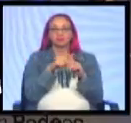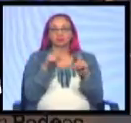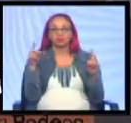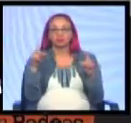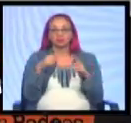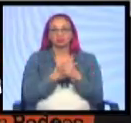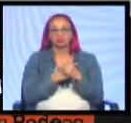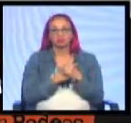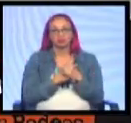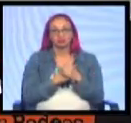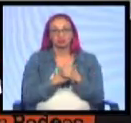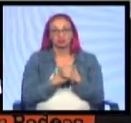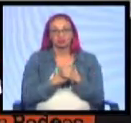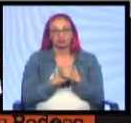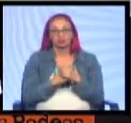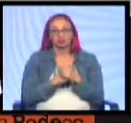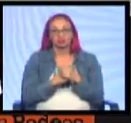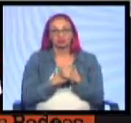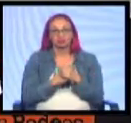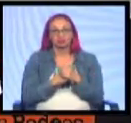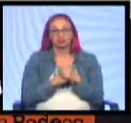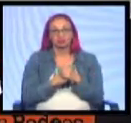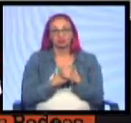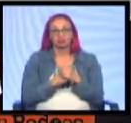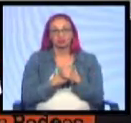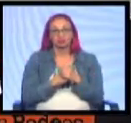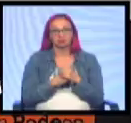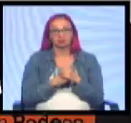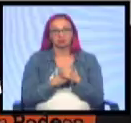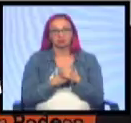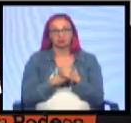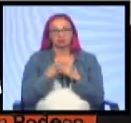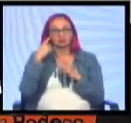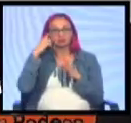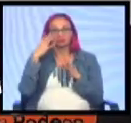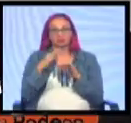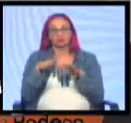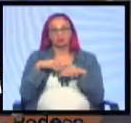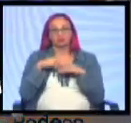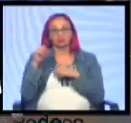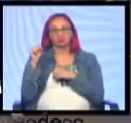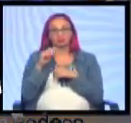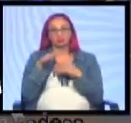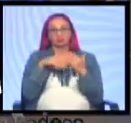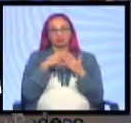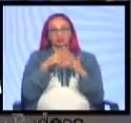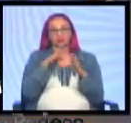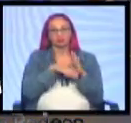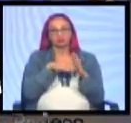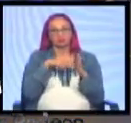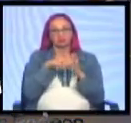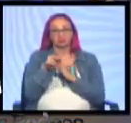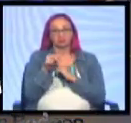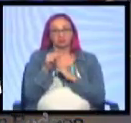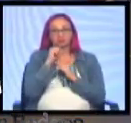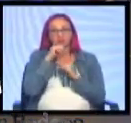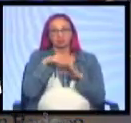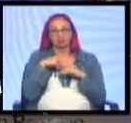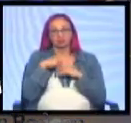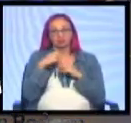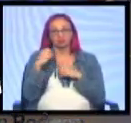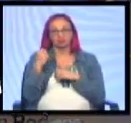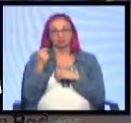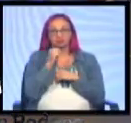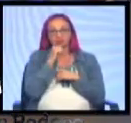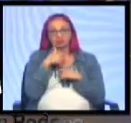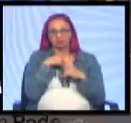a mercados diferentes. Los tiempos ilegales. Asumo que sí. Claro, en la lotería ilegal todo es más barato, no pagan nada, no tienen que asumir ningún costo,